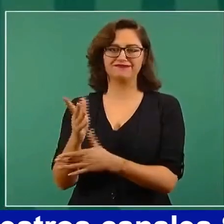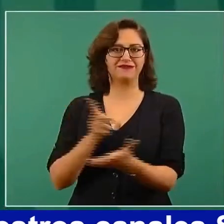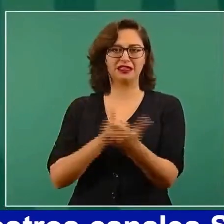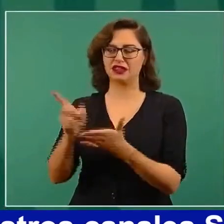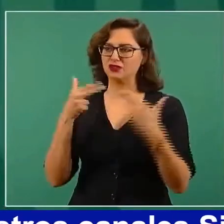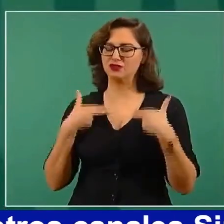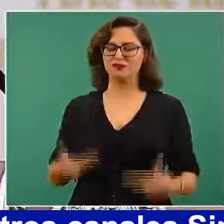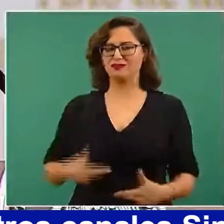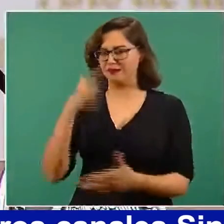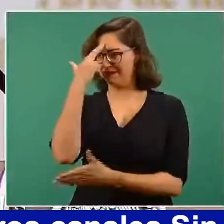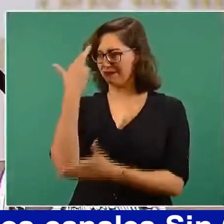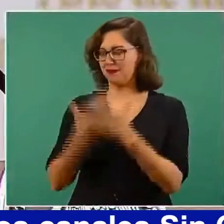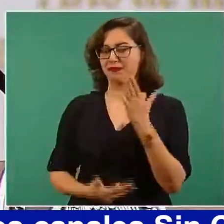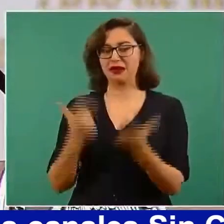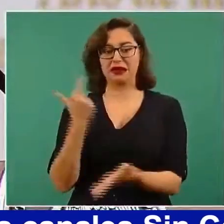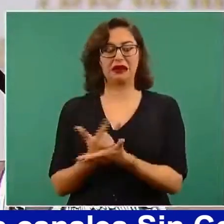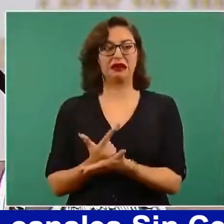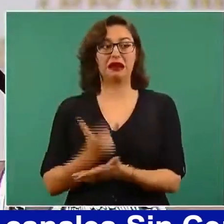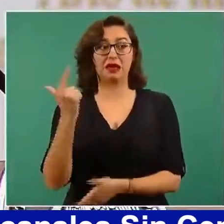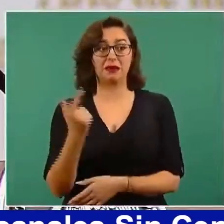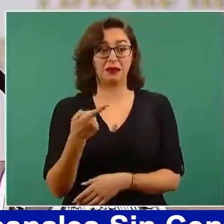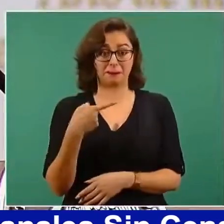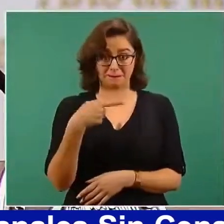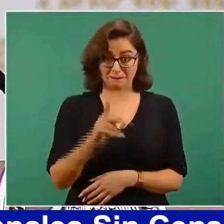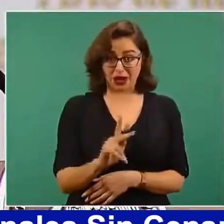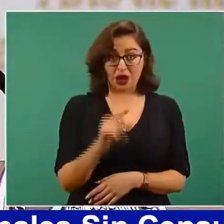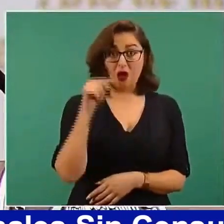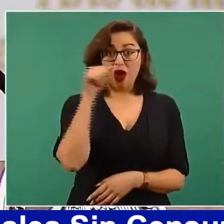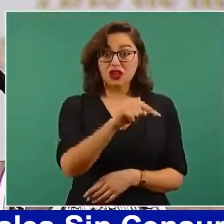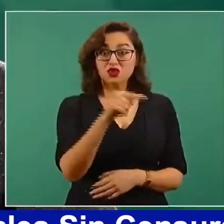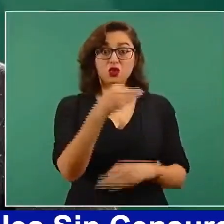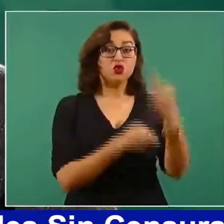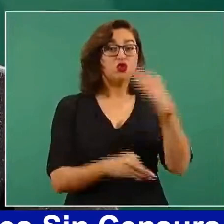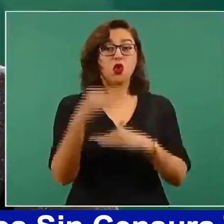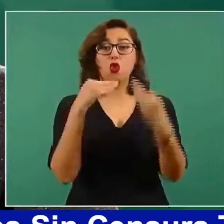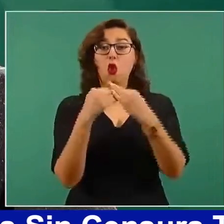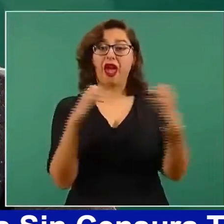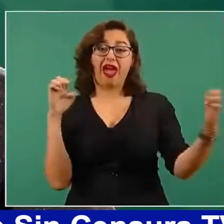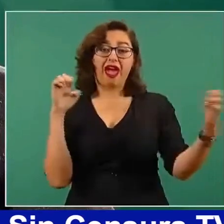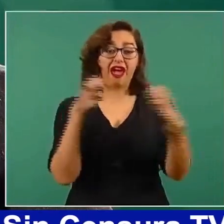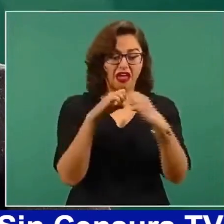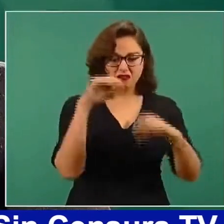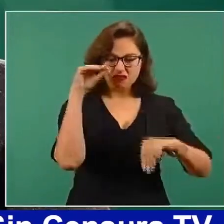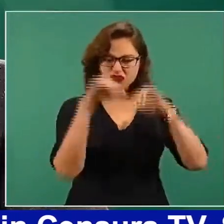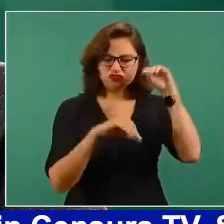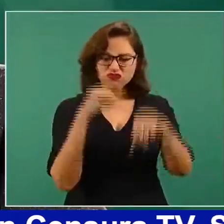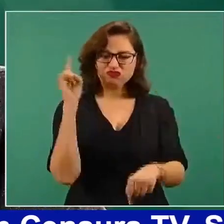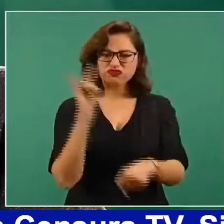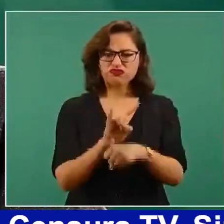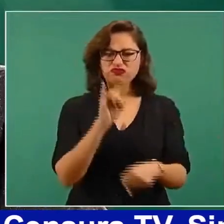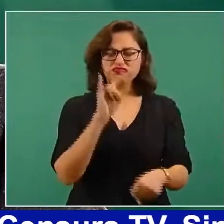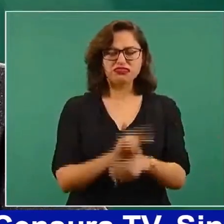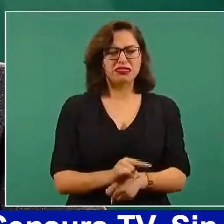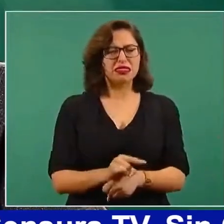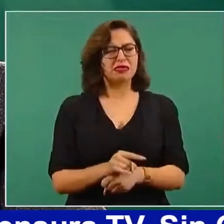realidad, hay más allá de una violación al debido proceso, hay muchas cosas. Es un